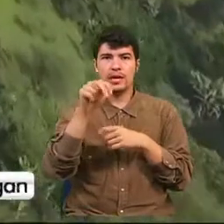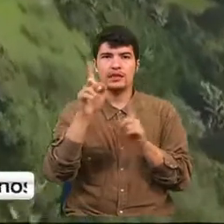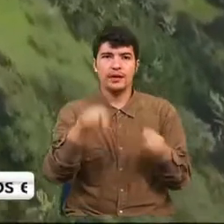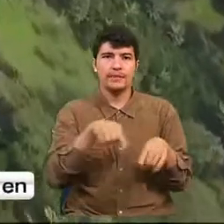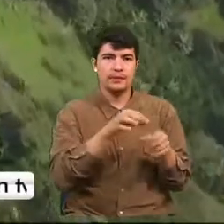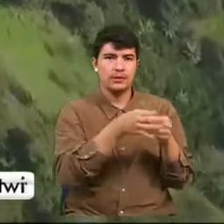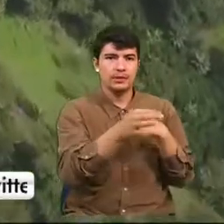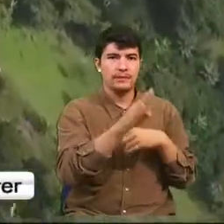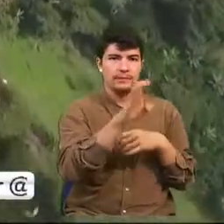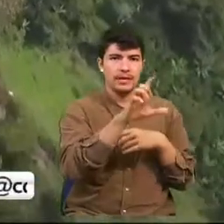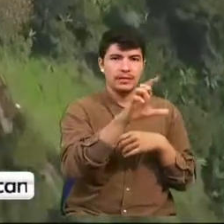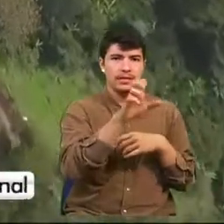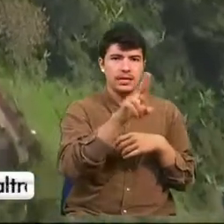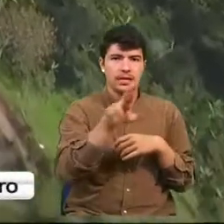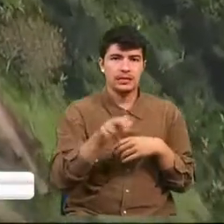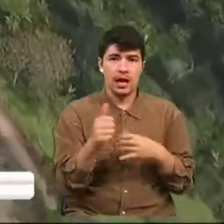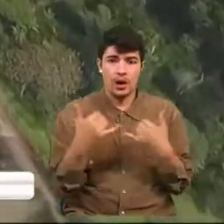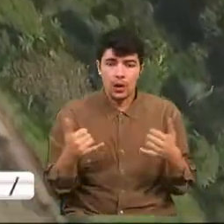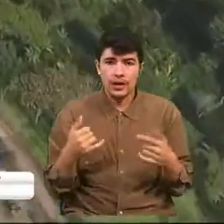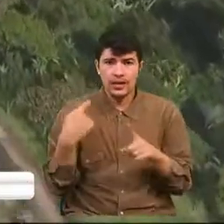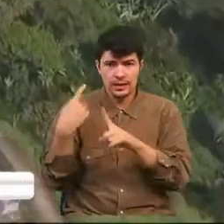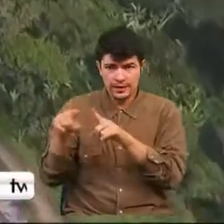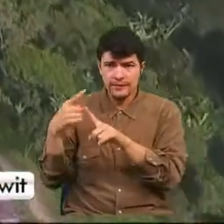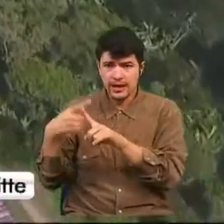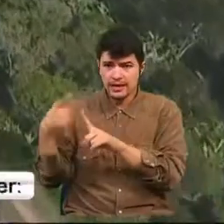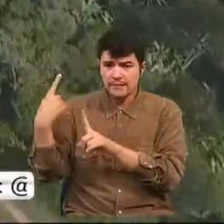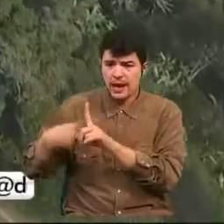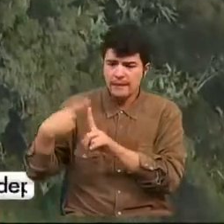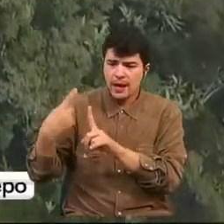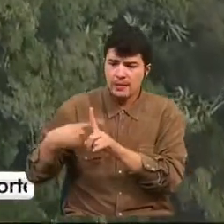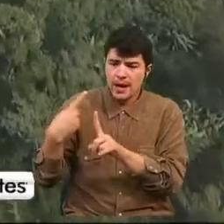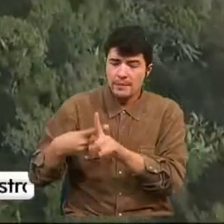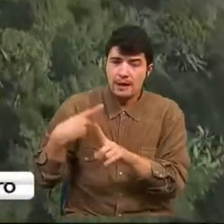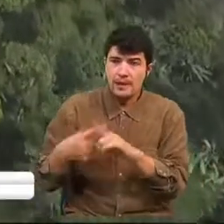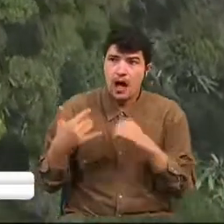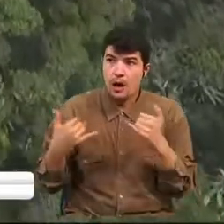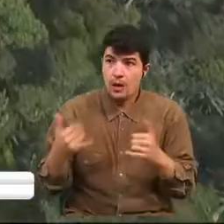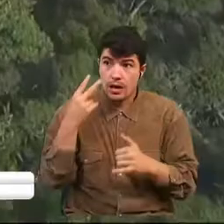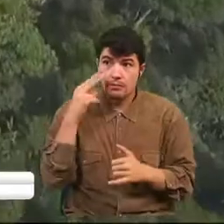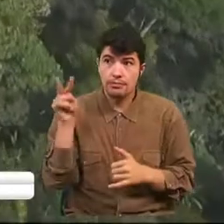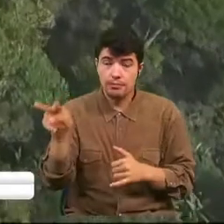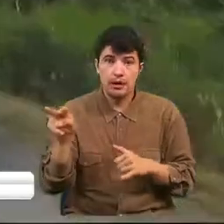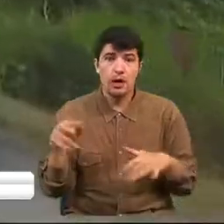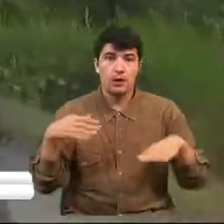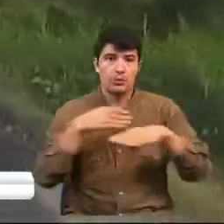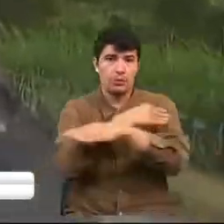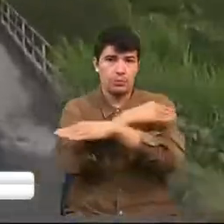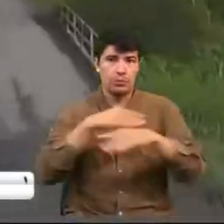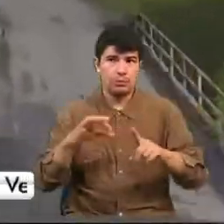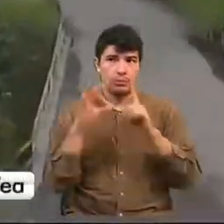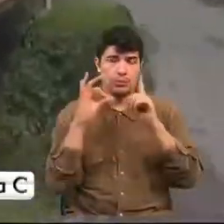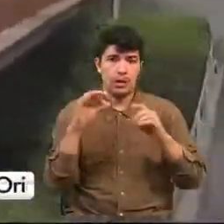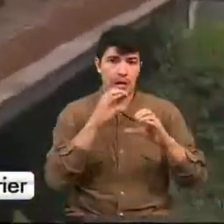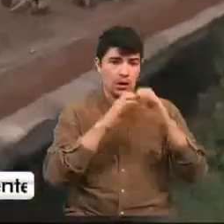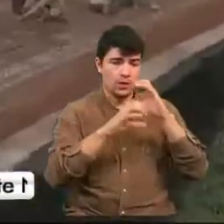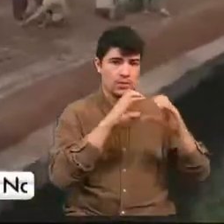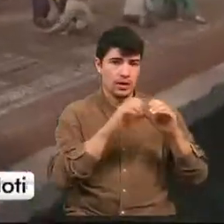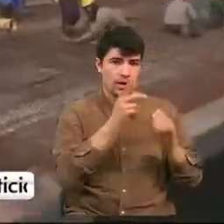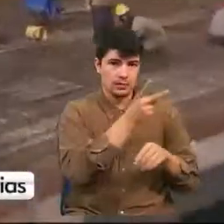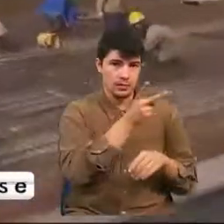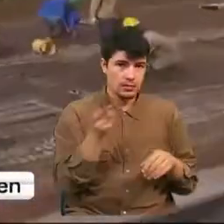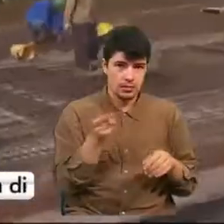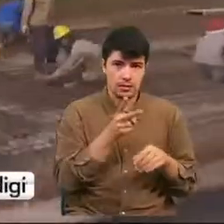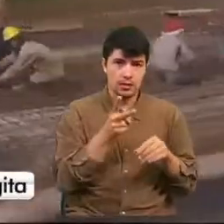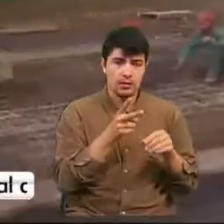Hoy, luego de varios meses de trabajo en estas vías, la malla vial luce diferente. La comunicación entre estos municipios